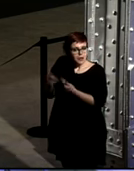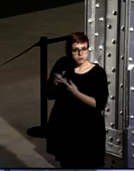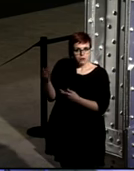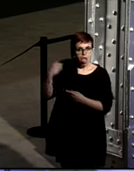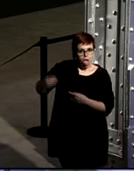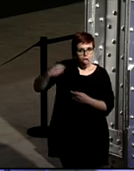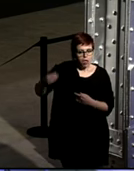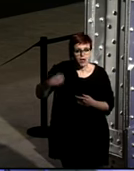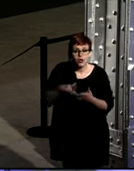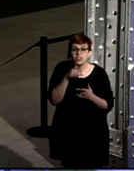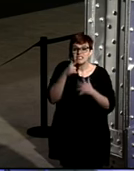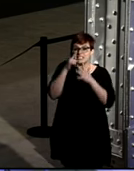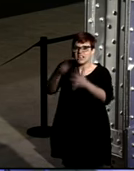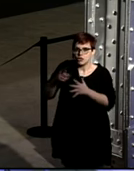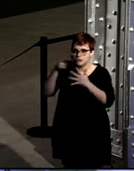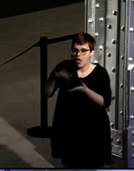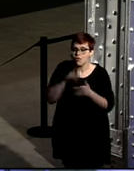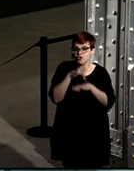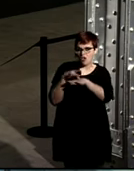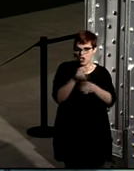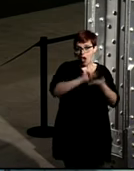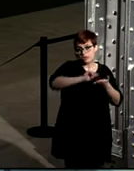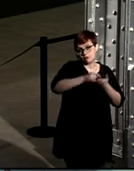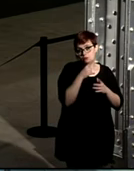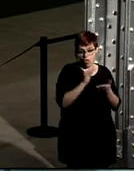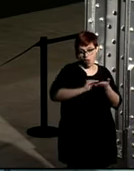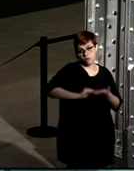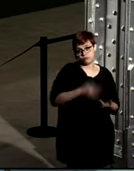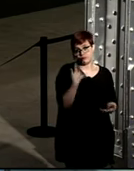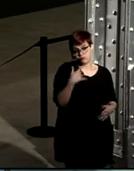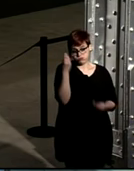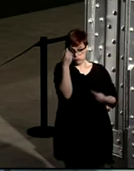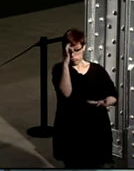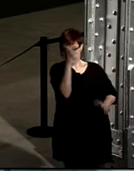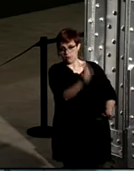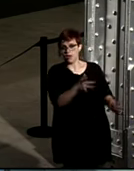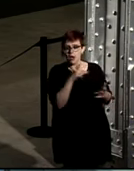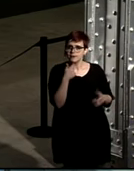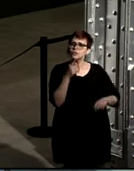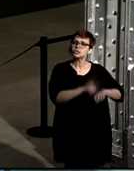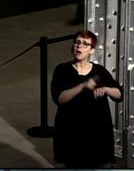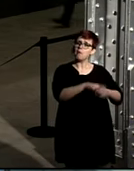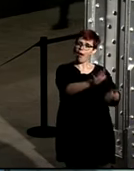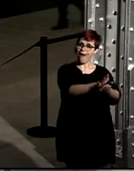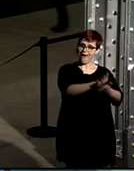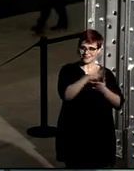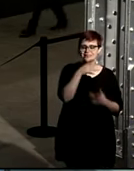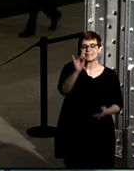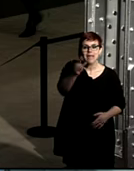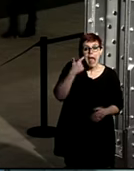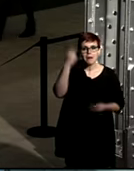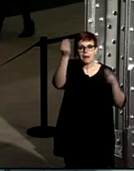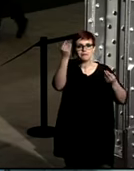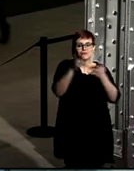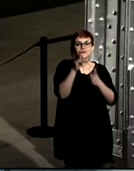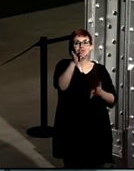me pudiese tirar 6-7 años para escribir un guión. De hecho, ahora antes de venir me llama un amigo mío. Hombre, tu tiempo te has tomado, las cosas como son. Sí, pero es que porque yo creo que hablar